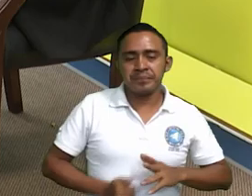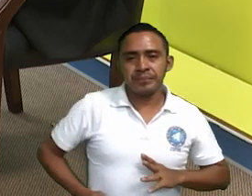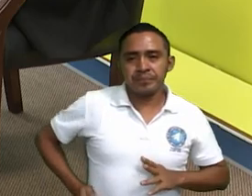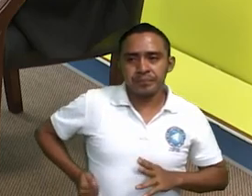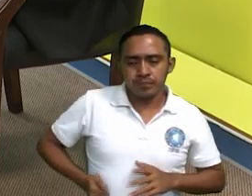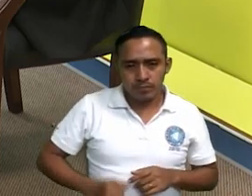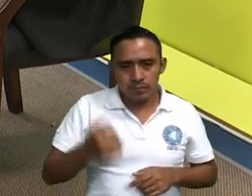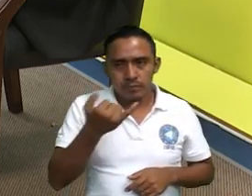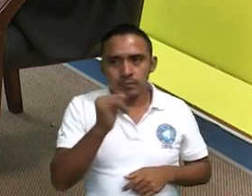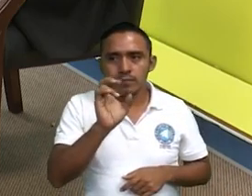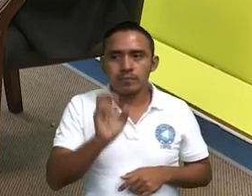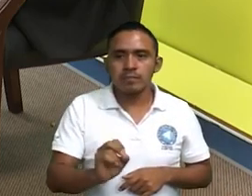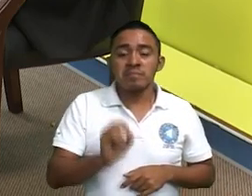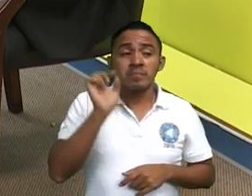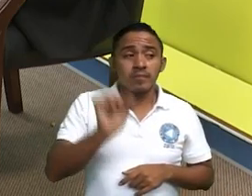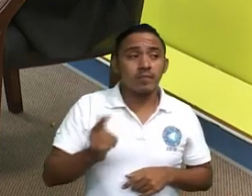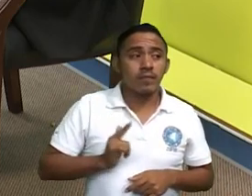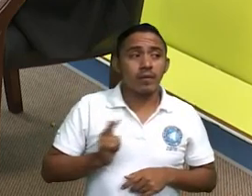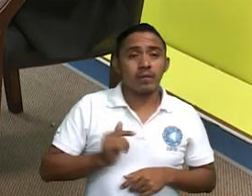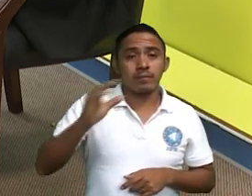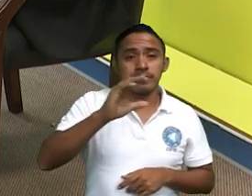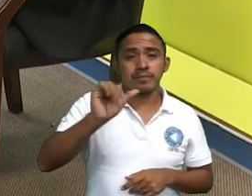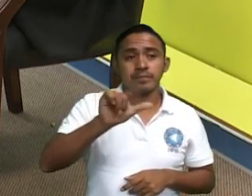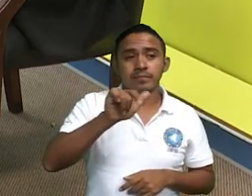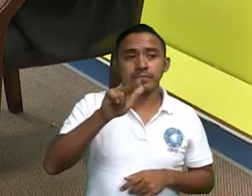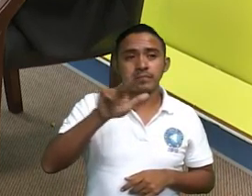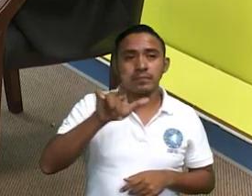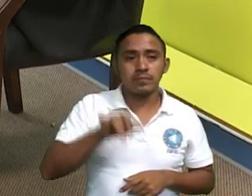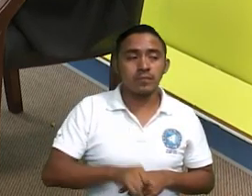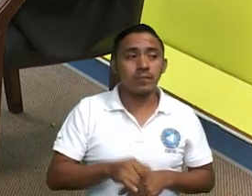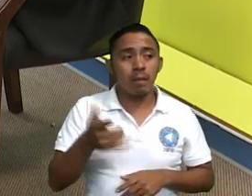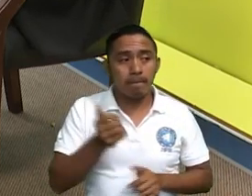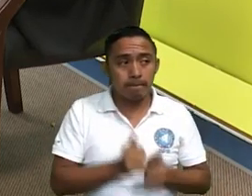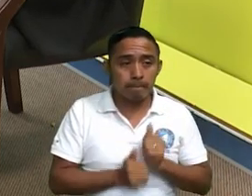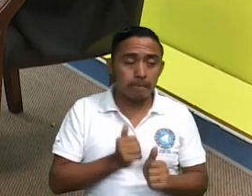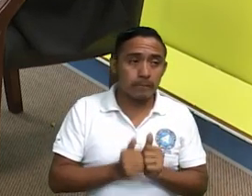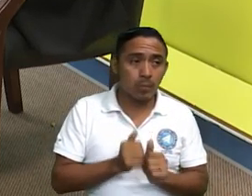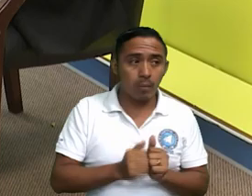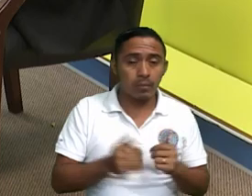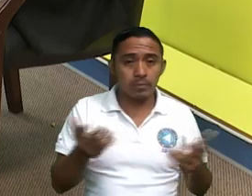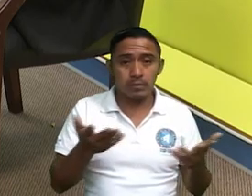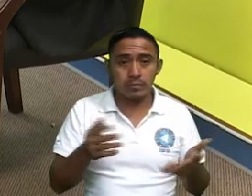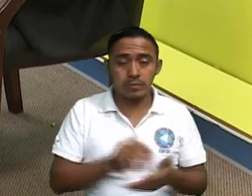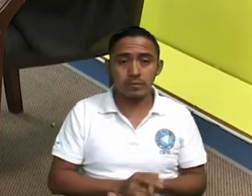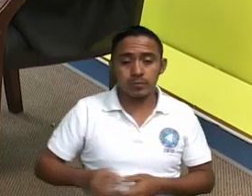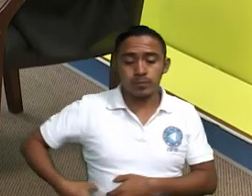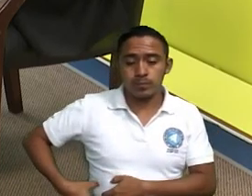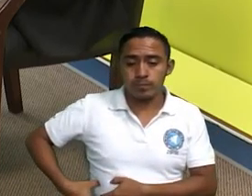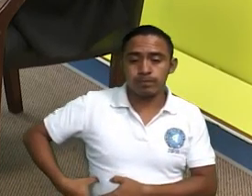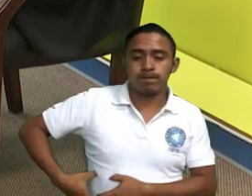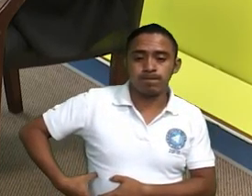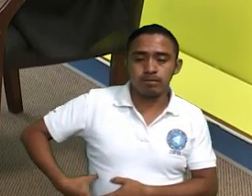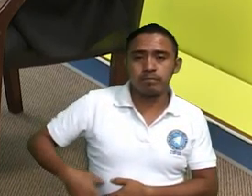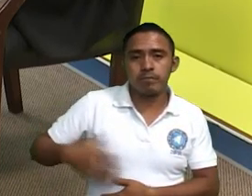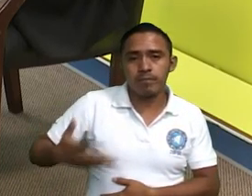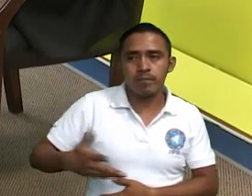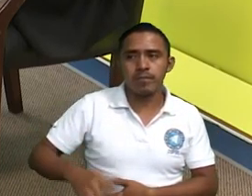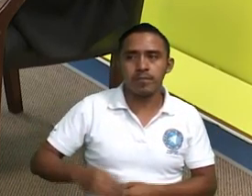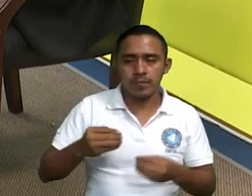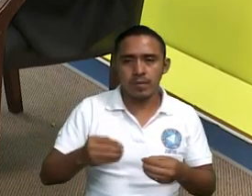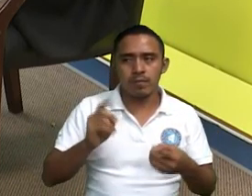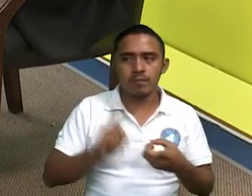presencia o no de cálculos dentro de la vesícula biliar y si hay un problema asociado a ella, que es sobre todo la inflamación de la vesícula biliar, nos tiene que dar